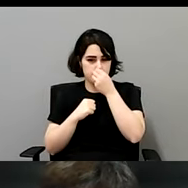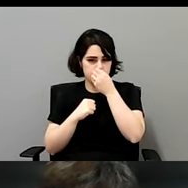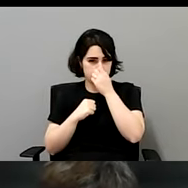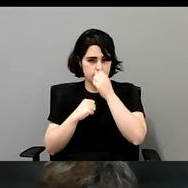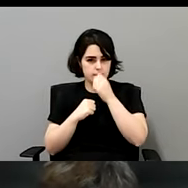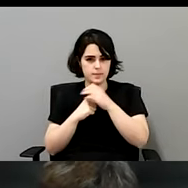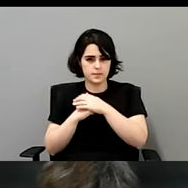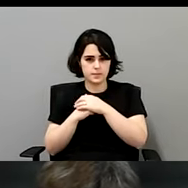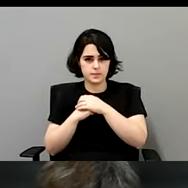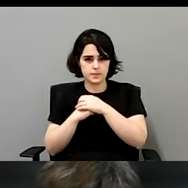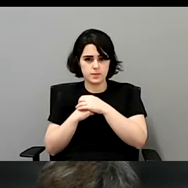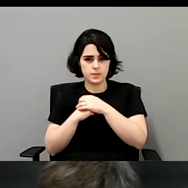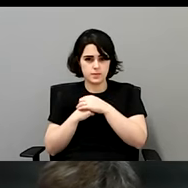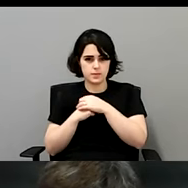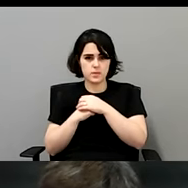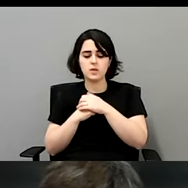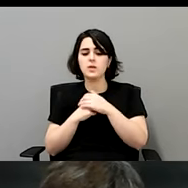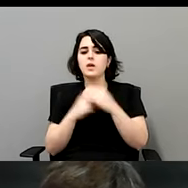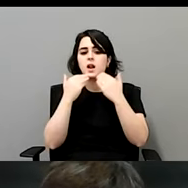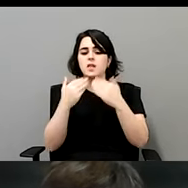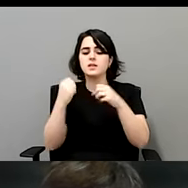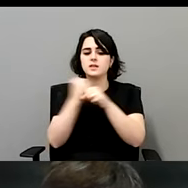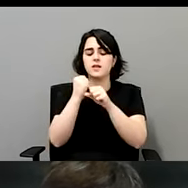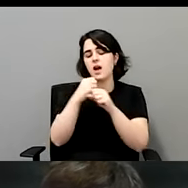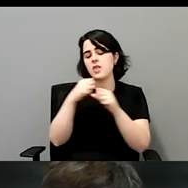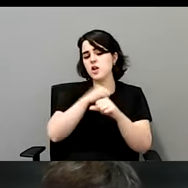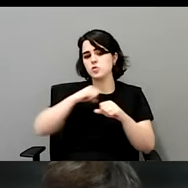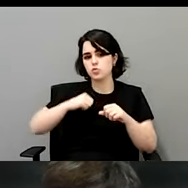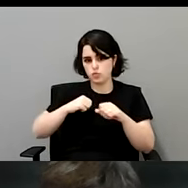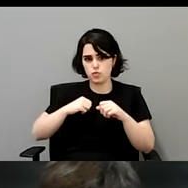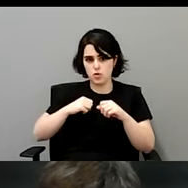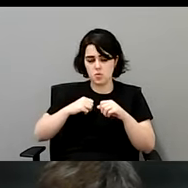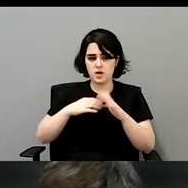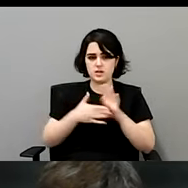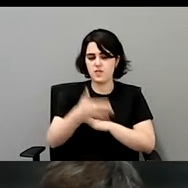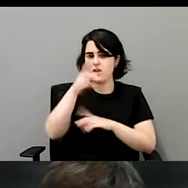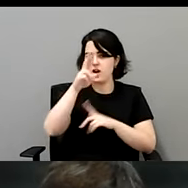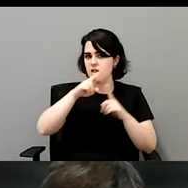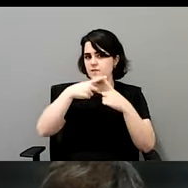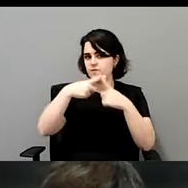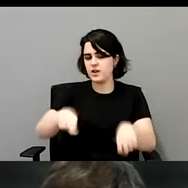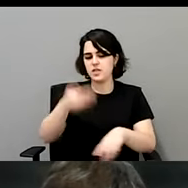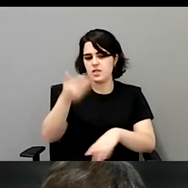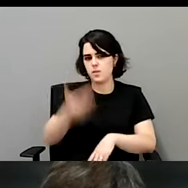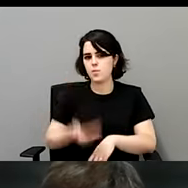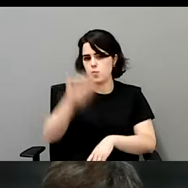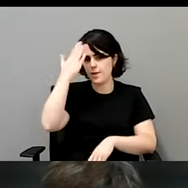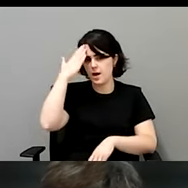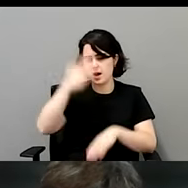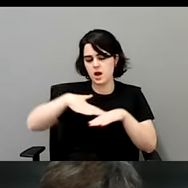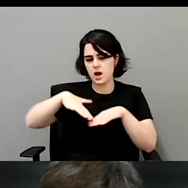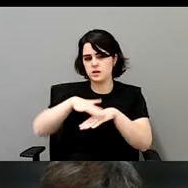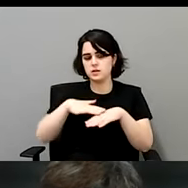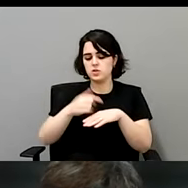trabajadora autónoma. Y ahí la diferencia fundamental. El contrato lo hago